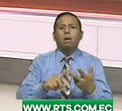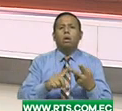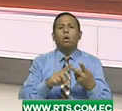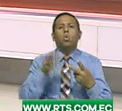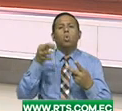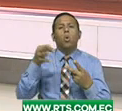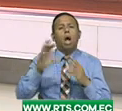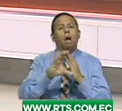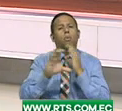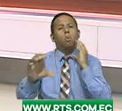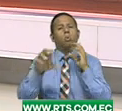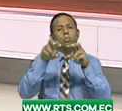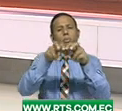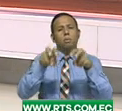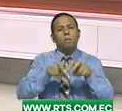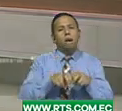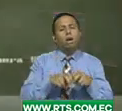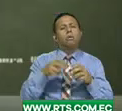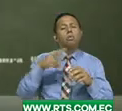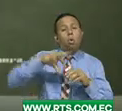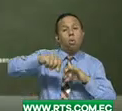Durán. Veamos.